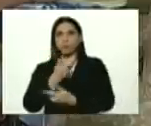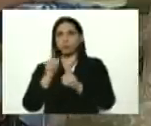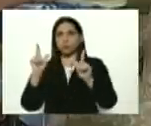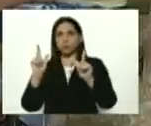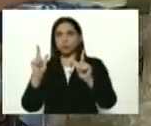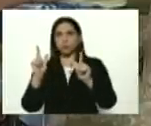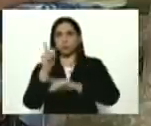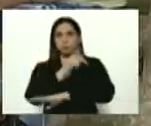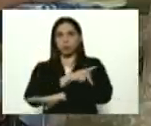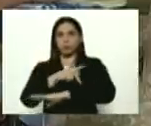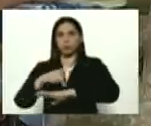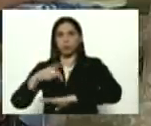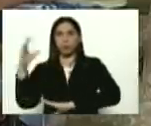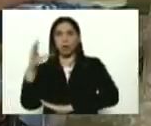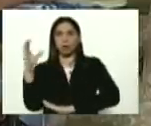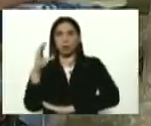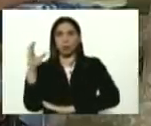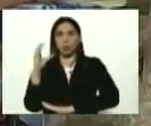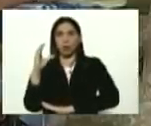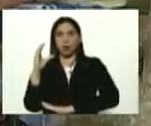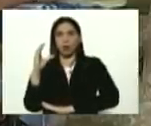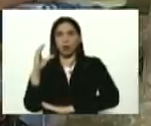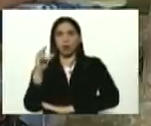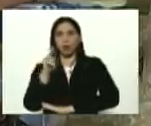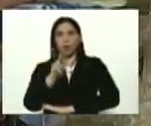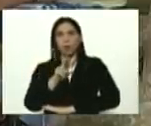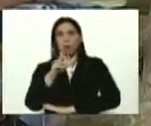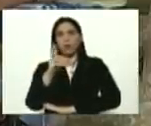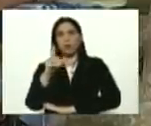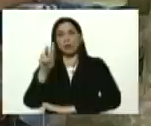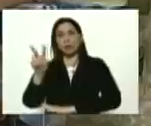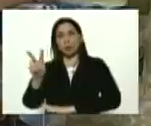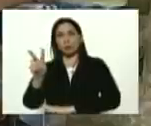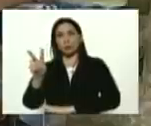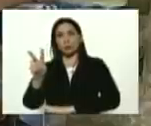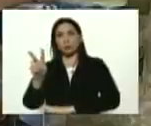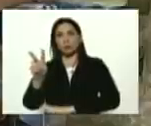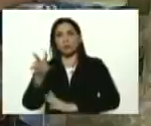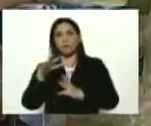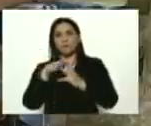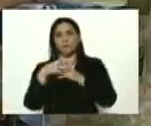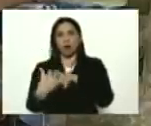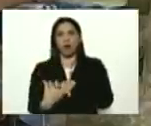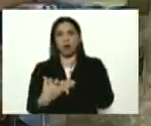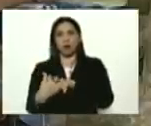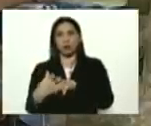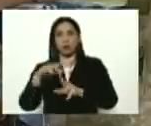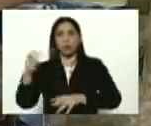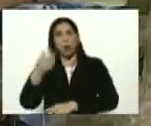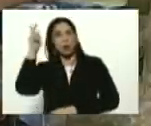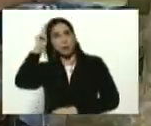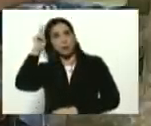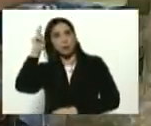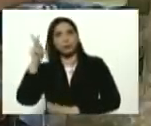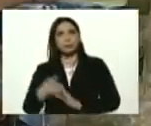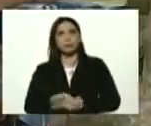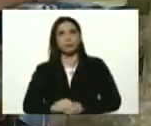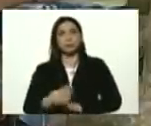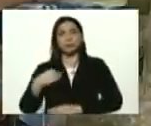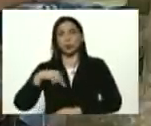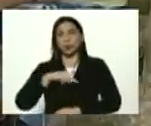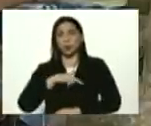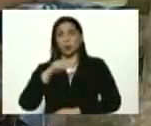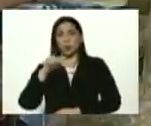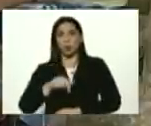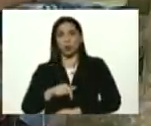Libertador, parroquia Caricuao, sector UD2, en el barrio Huaycaipuro. Estamos acá en